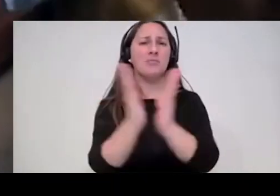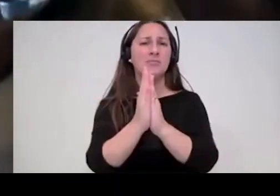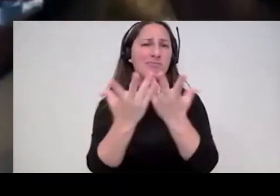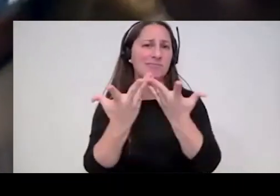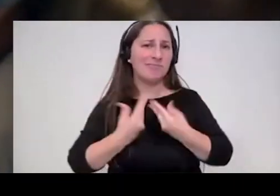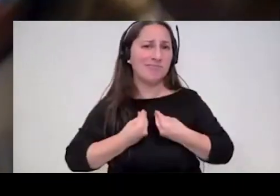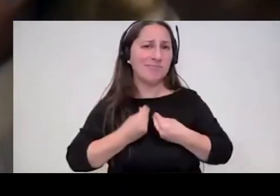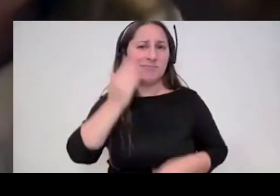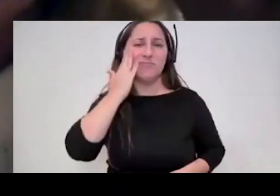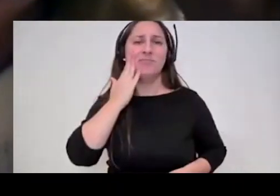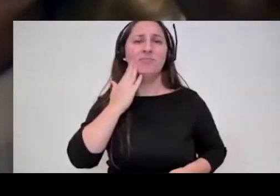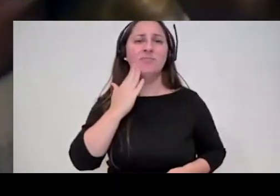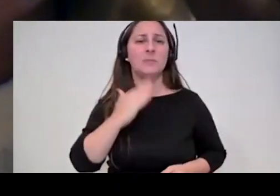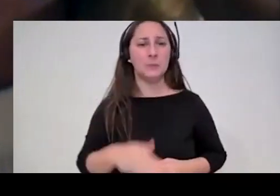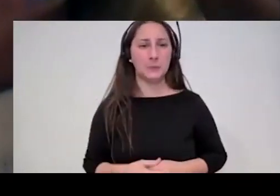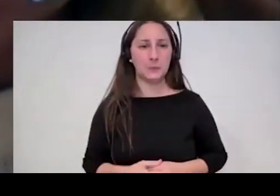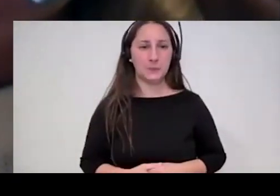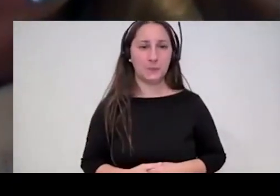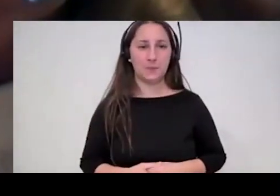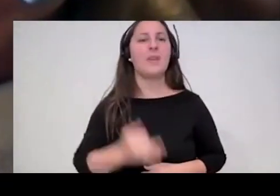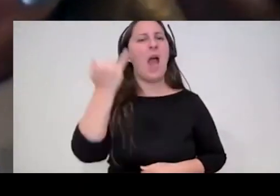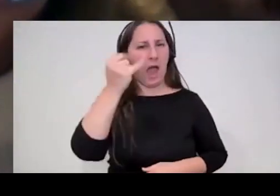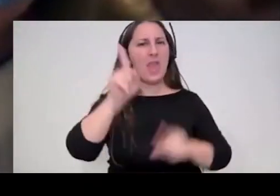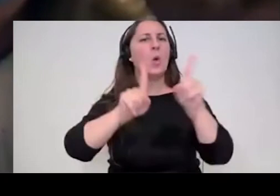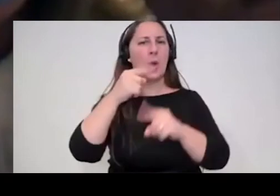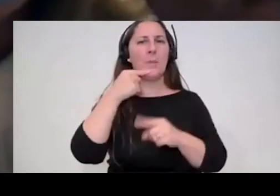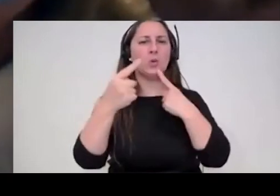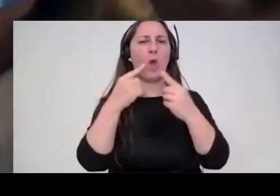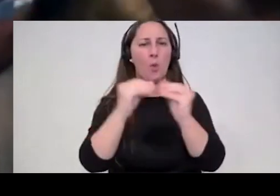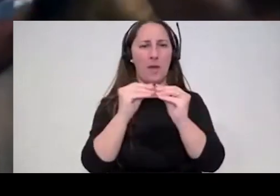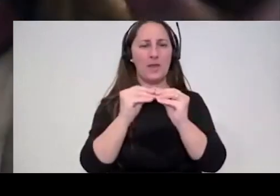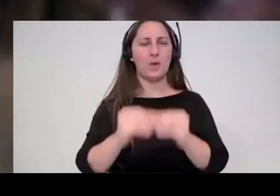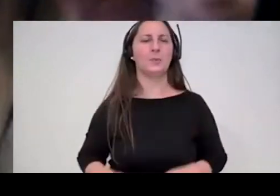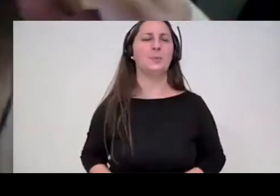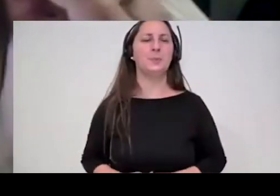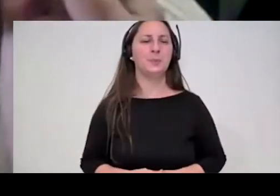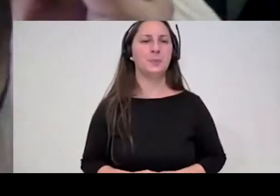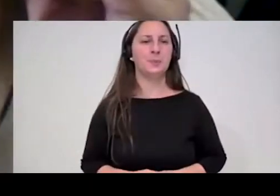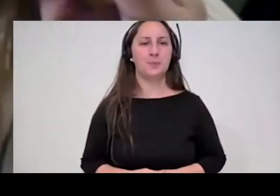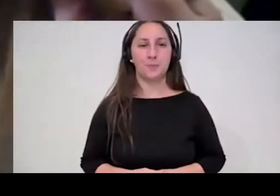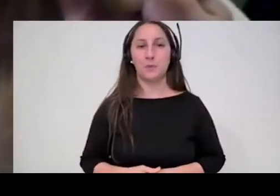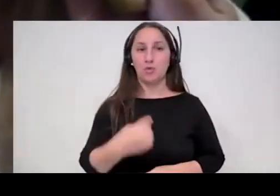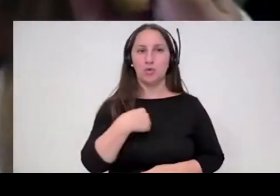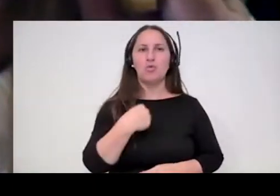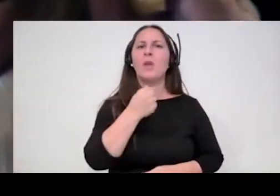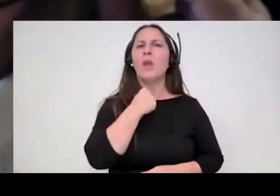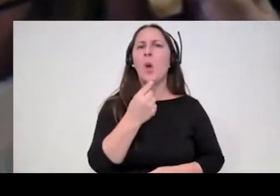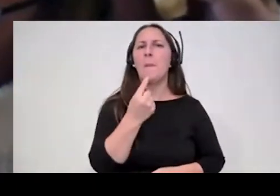Pero porque no... ¿De los compañeros? Yo te quiero hacer una. Vos que